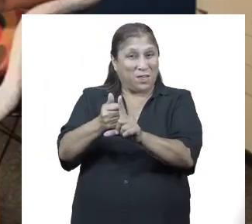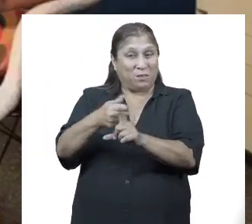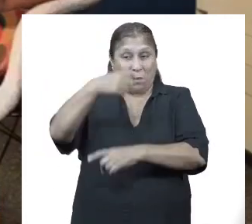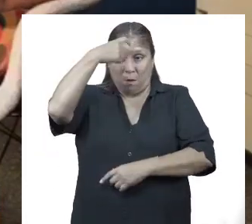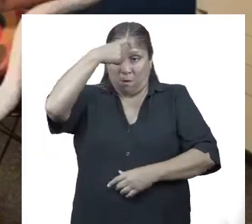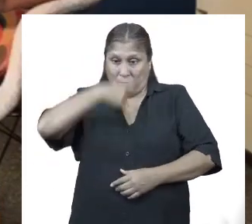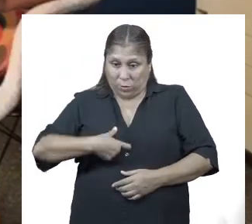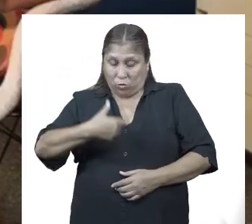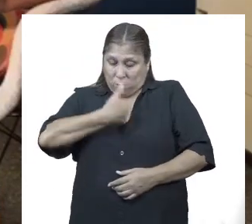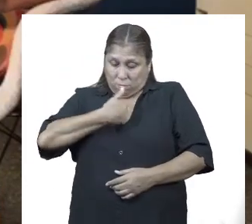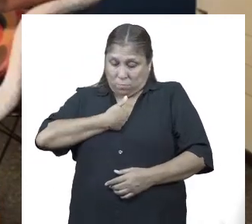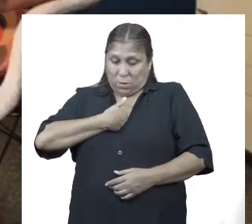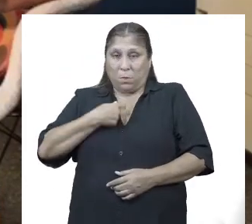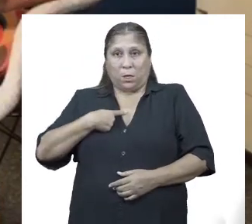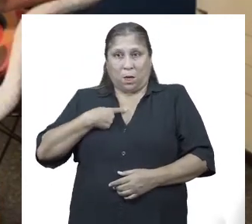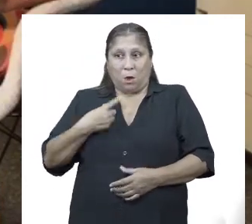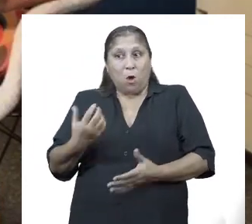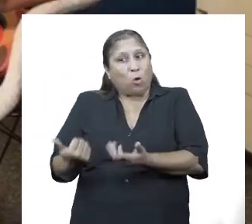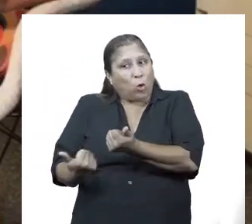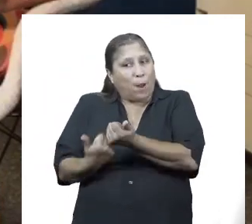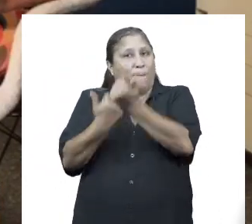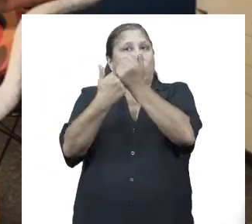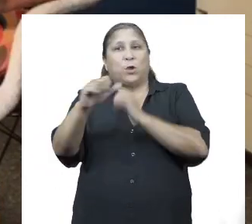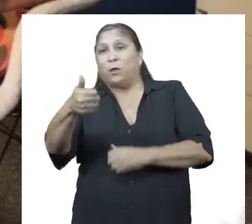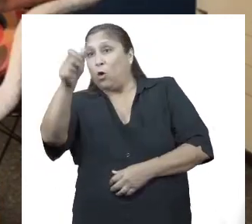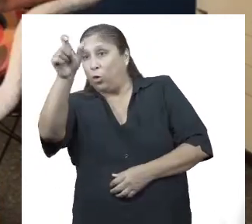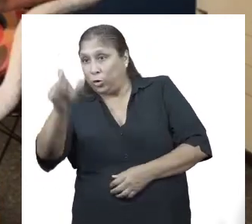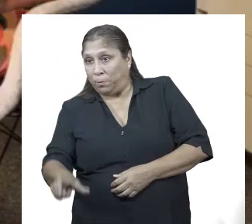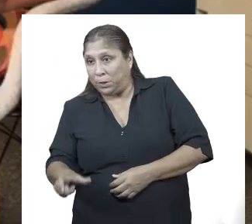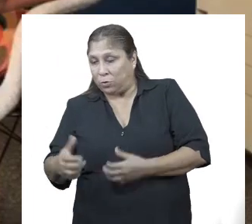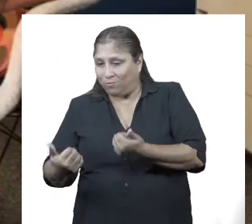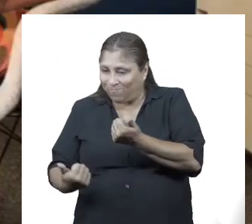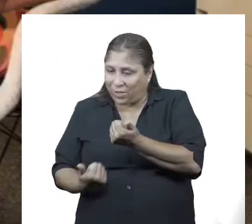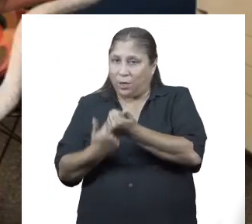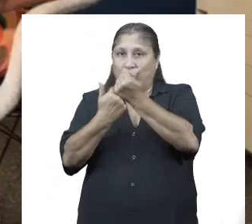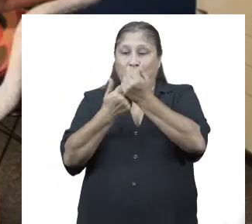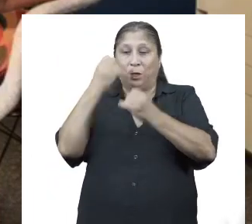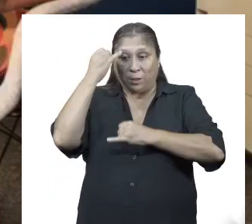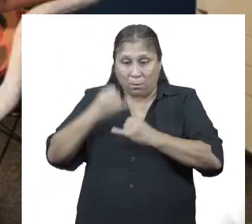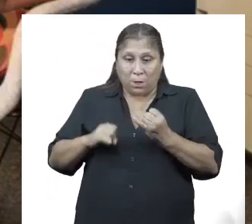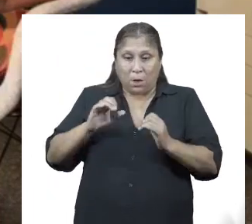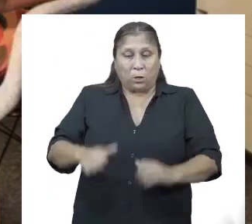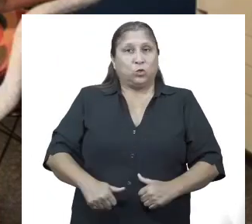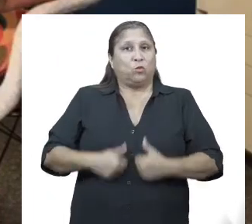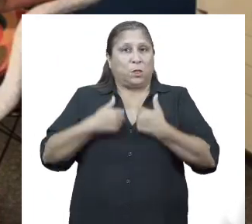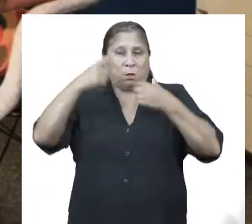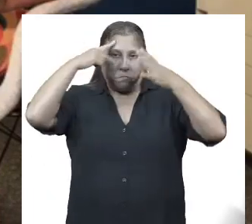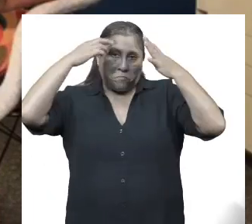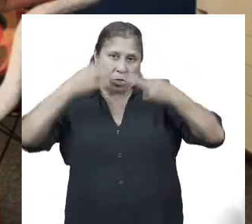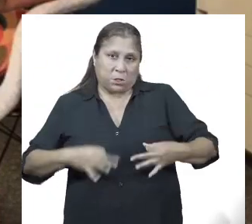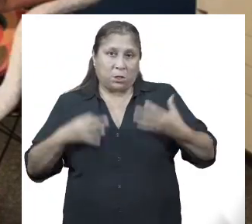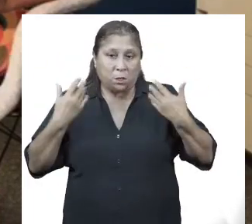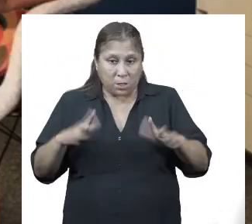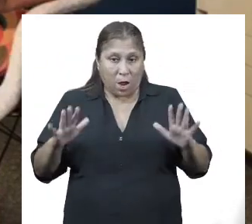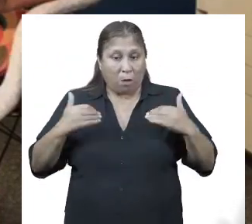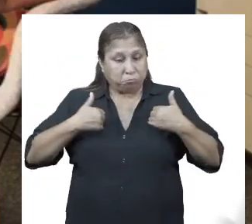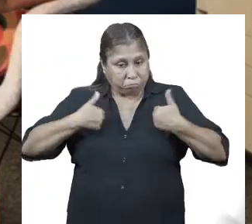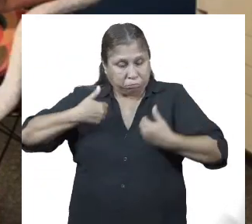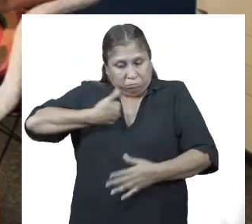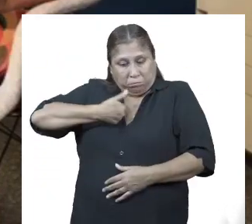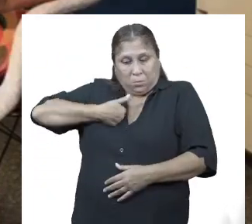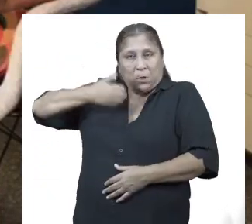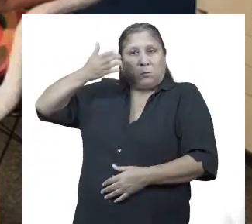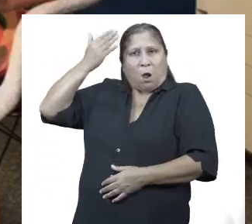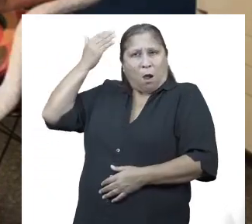misma persona la que, con la participación de un tercero que le asiste a poner fin a su vida, la que decide, ya habiendo tomado la